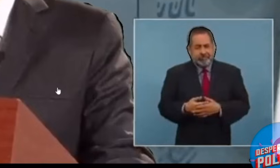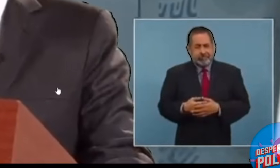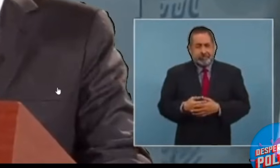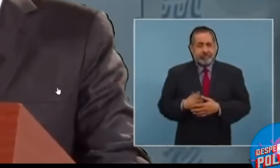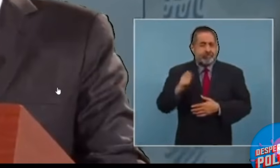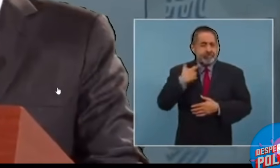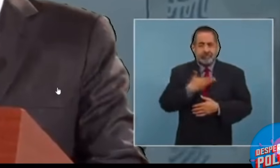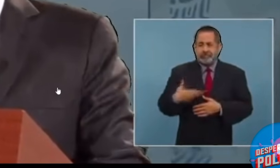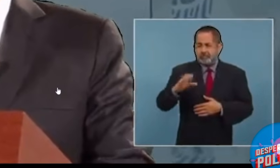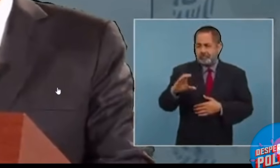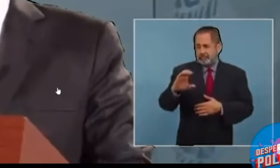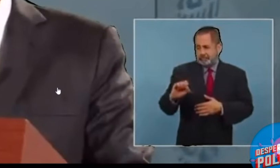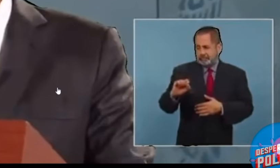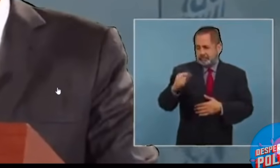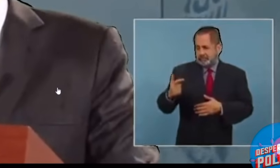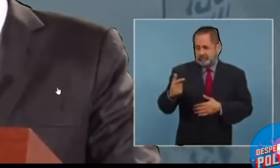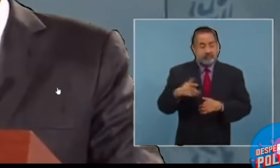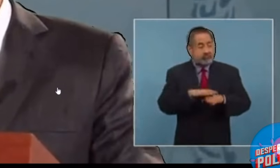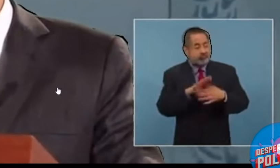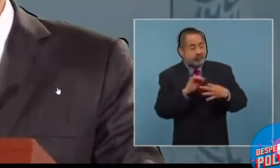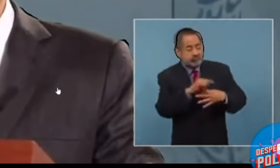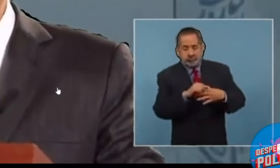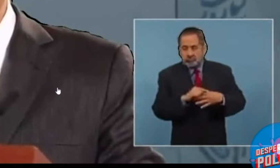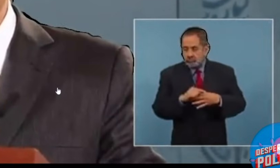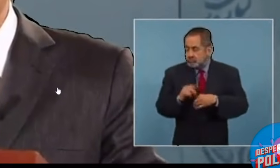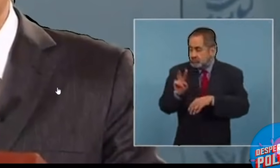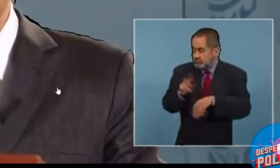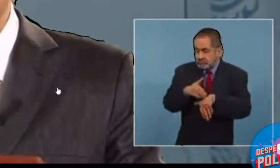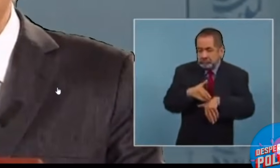cooptó a casi todos.